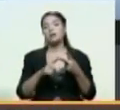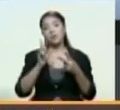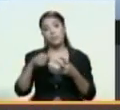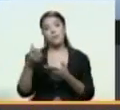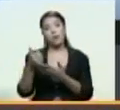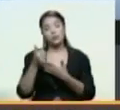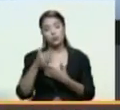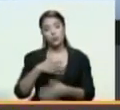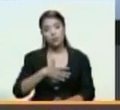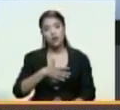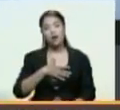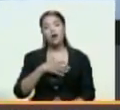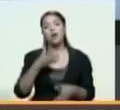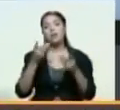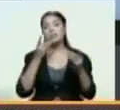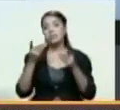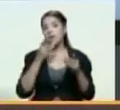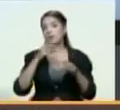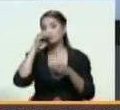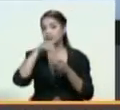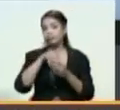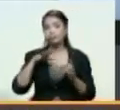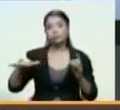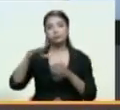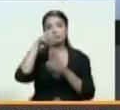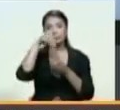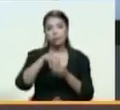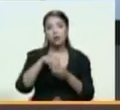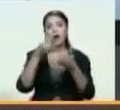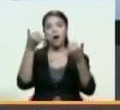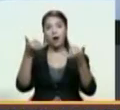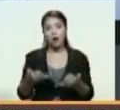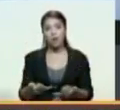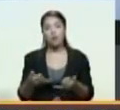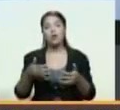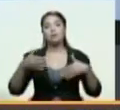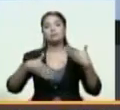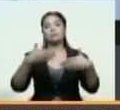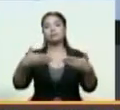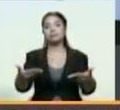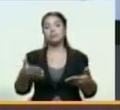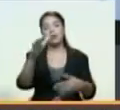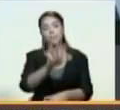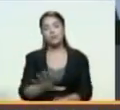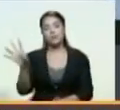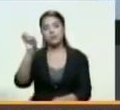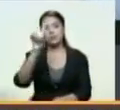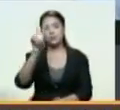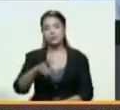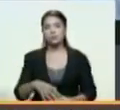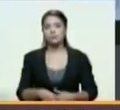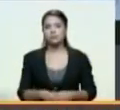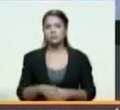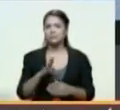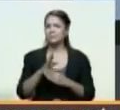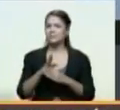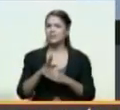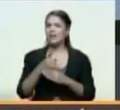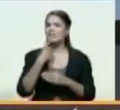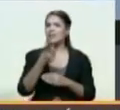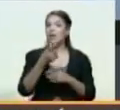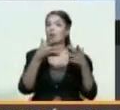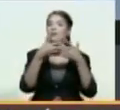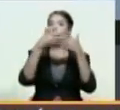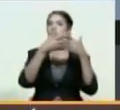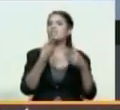ayudar al diálogo interno que está actualmente produciéndose en el país. Estados Unidos que no va a parar las sanciones hasta que